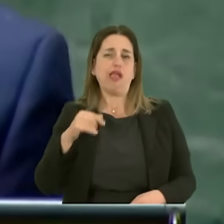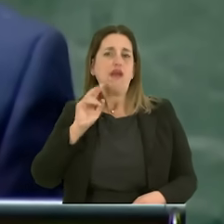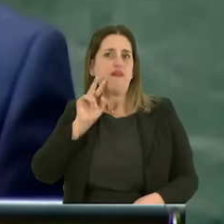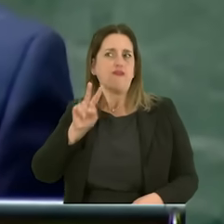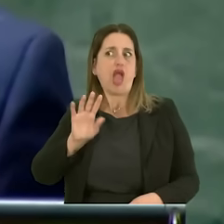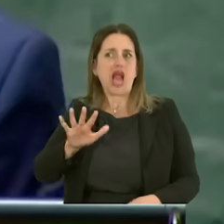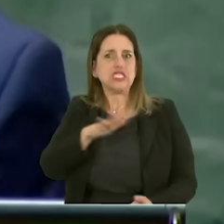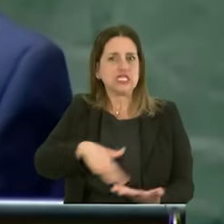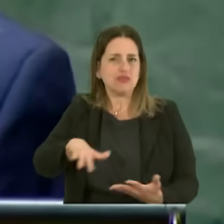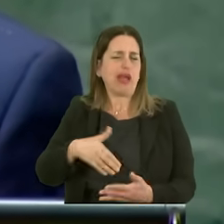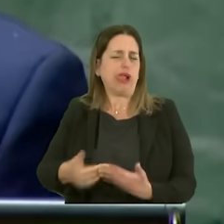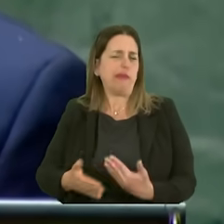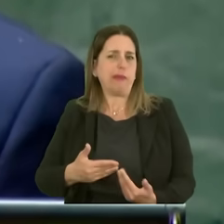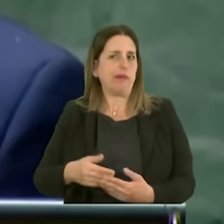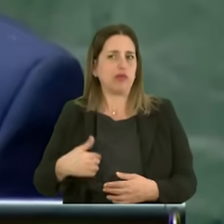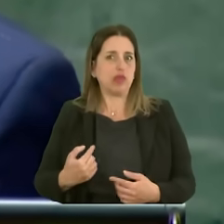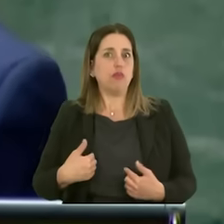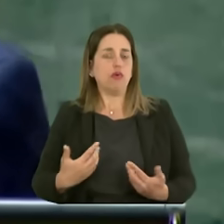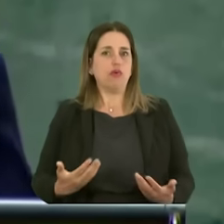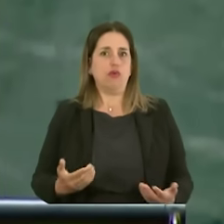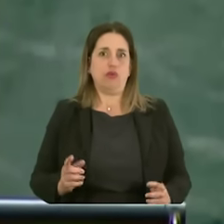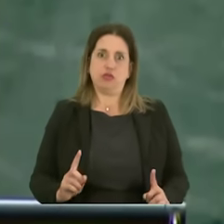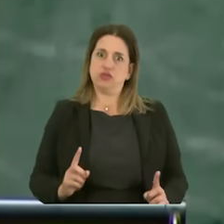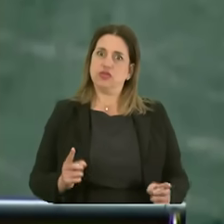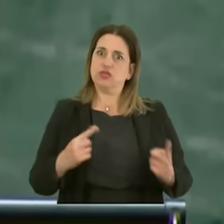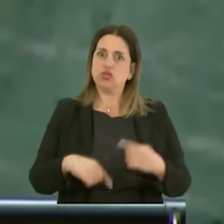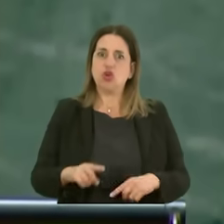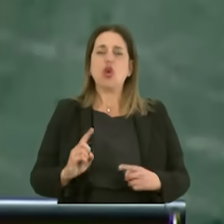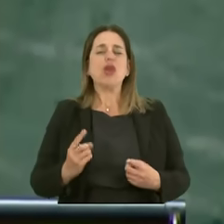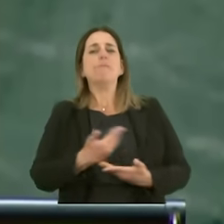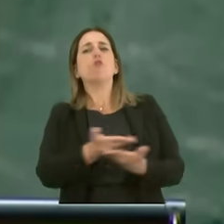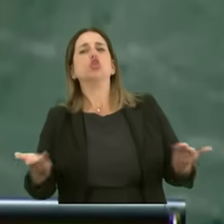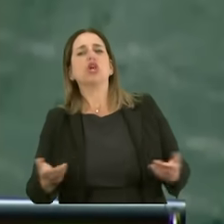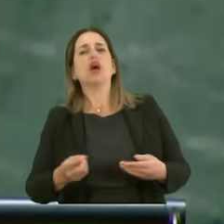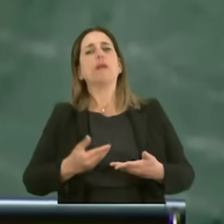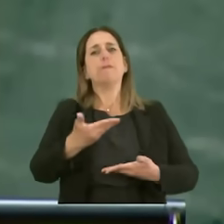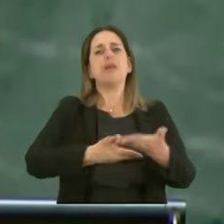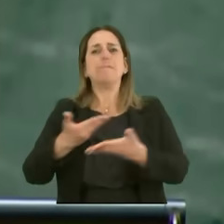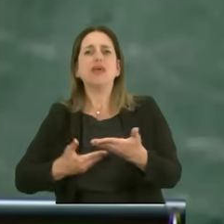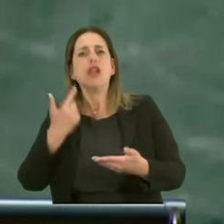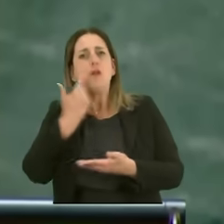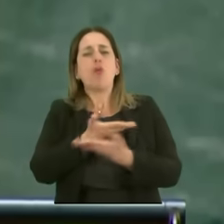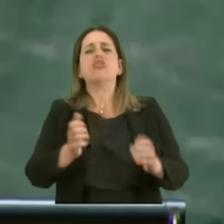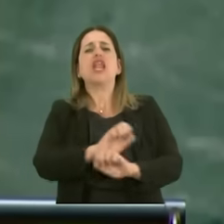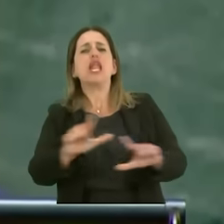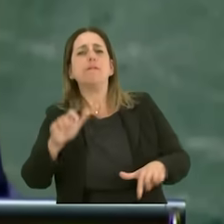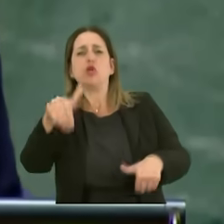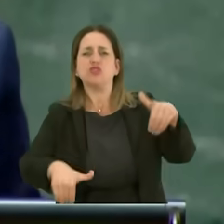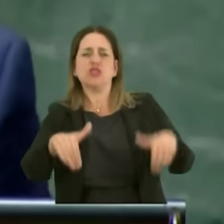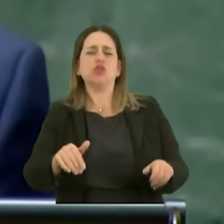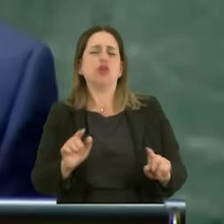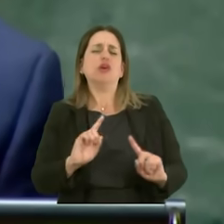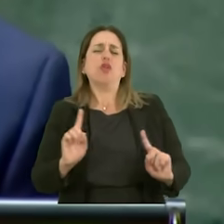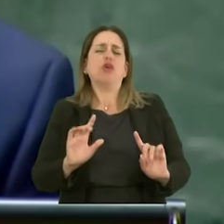interés yo creo que acá ya no se trata de presentar las actas de las elecciones ni nada que se